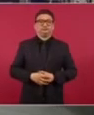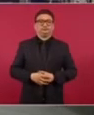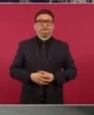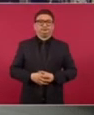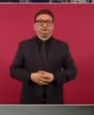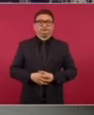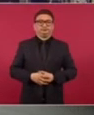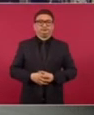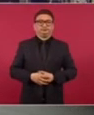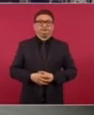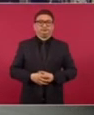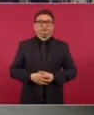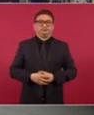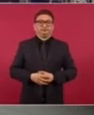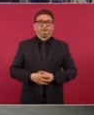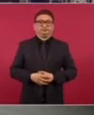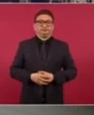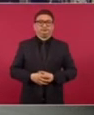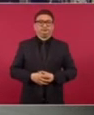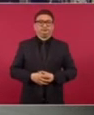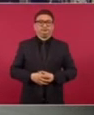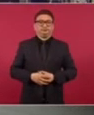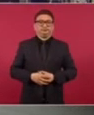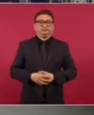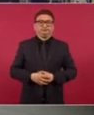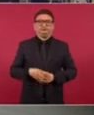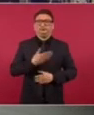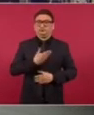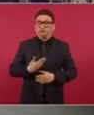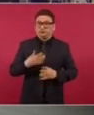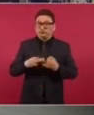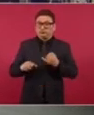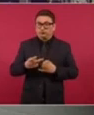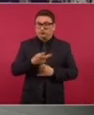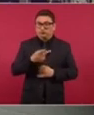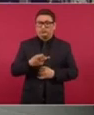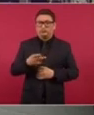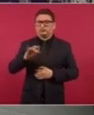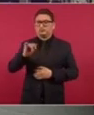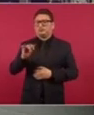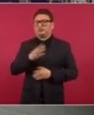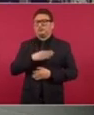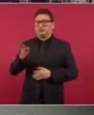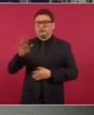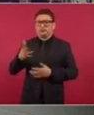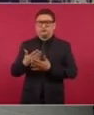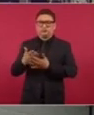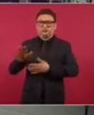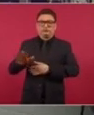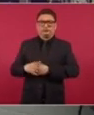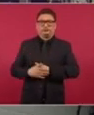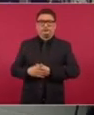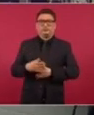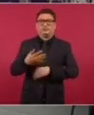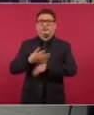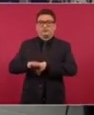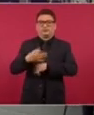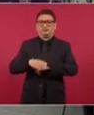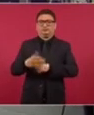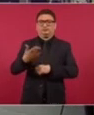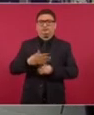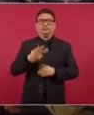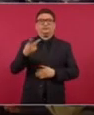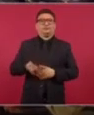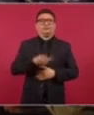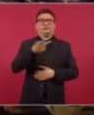Desenmascaran a pseudo defensor de derechos humanos de Nuevo Laredo. Sí, vamos. Es un operador del cártel en lo que lo encuentren. Mientras. Preguntarle,